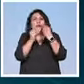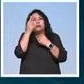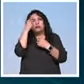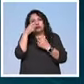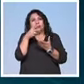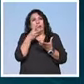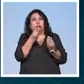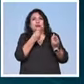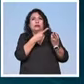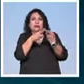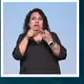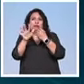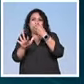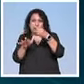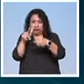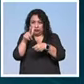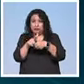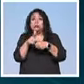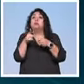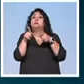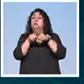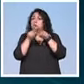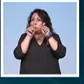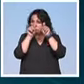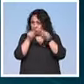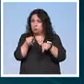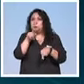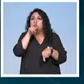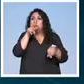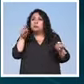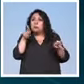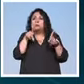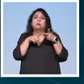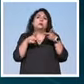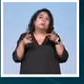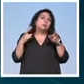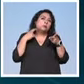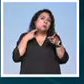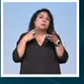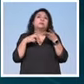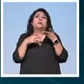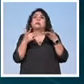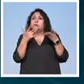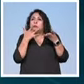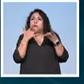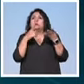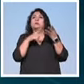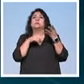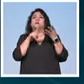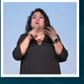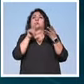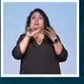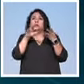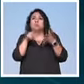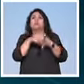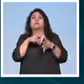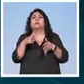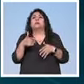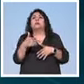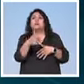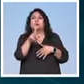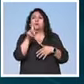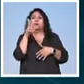una gran variedad de animales incluyendo la mayoría de pájaros murciélagos lagartos anfibios y peces de agua